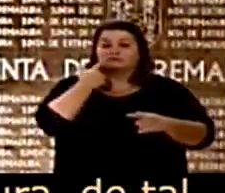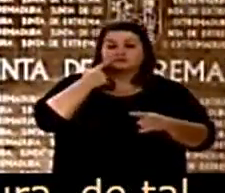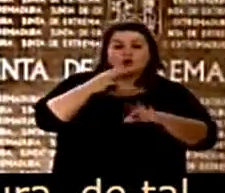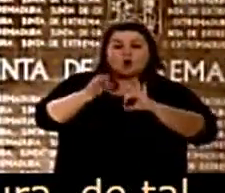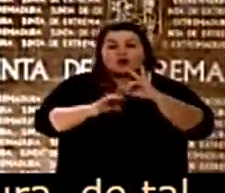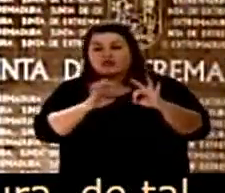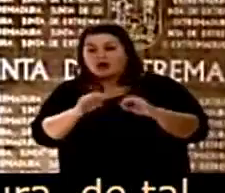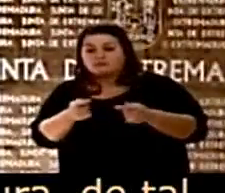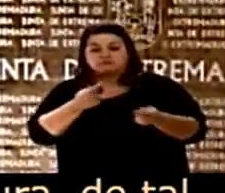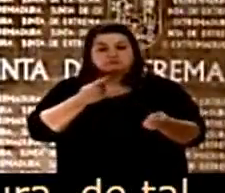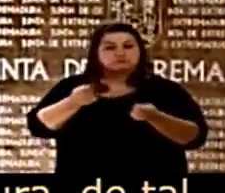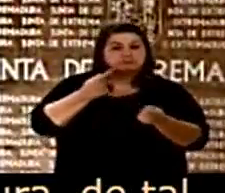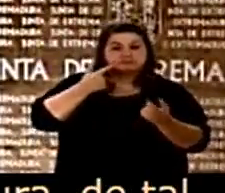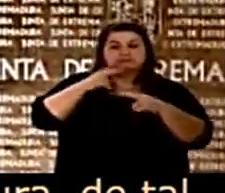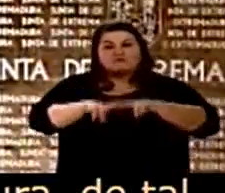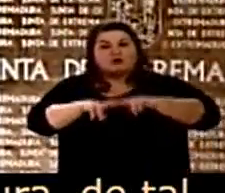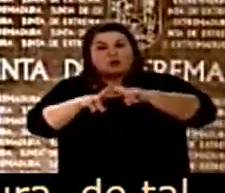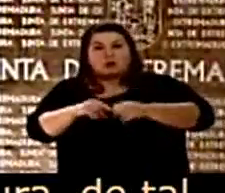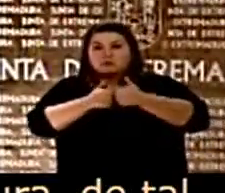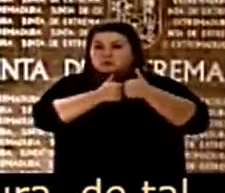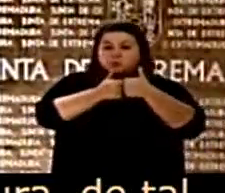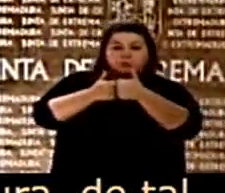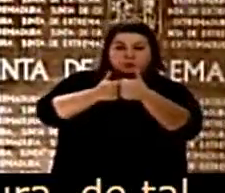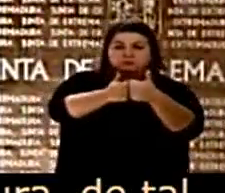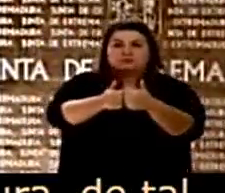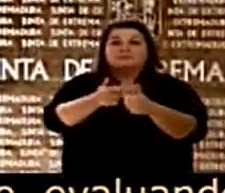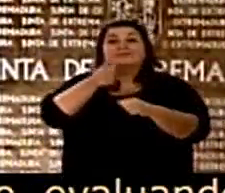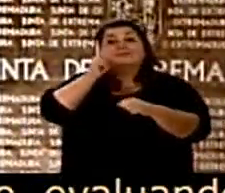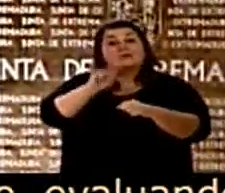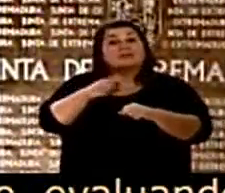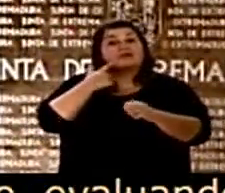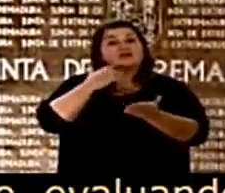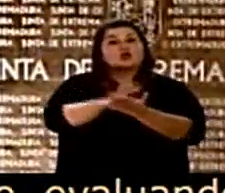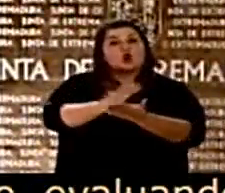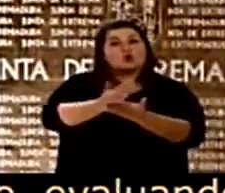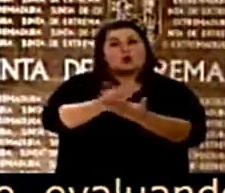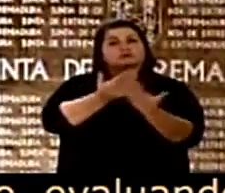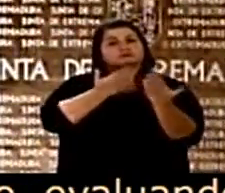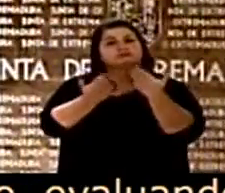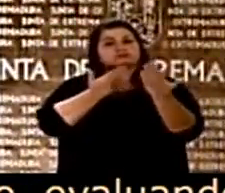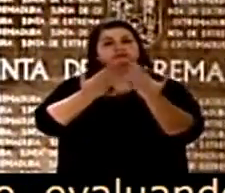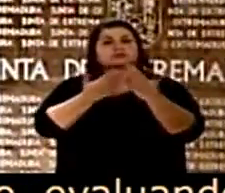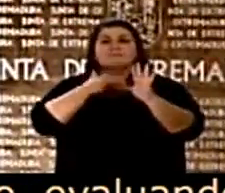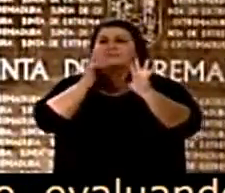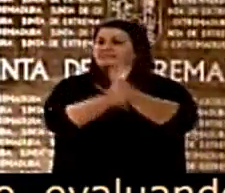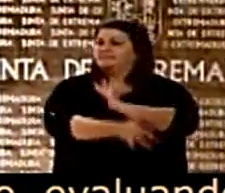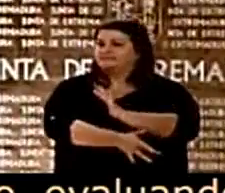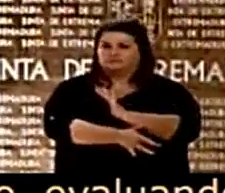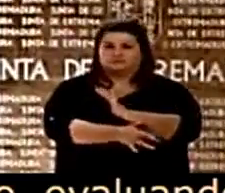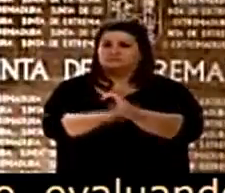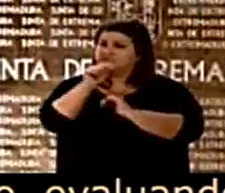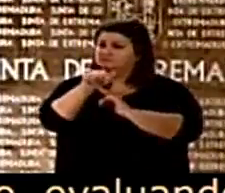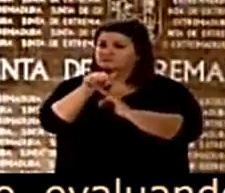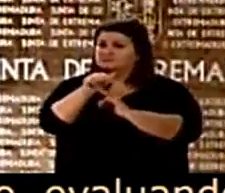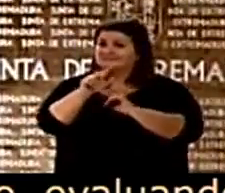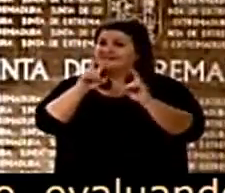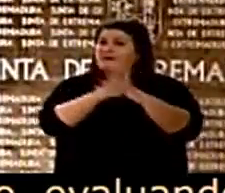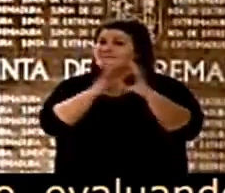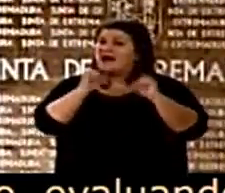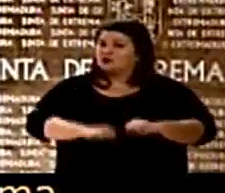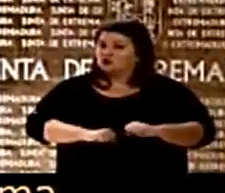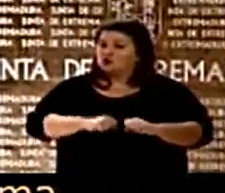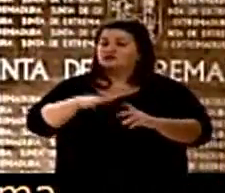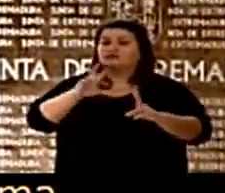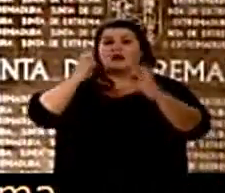coordinando, evaluando, siguiendo y, sobre todo, interlocutando de una forma permanente, en este caso con el pacto, con